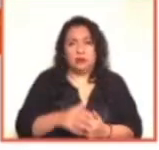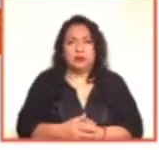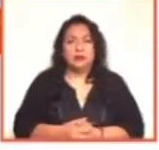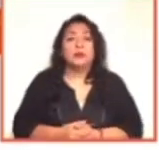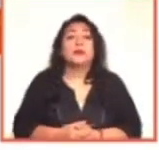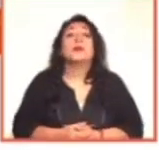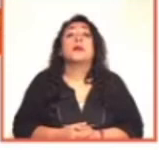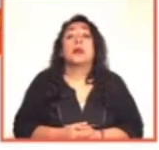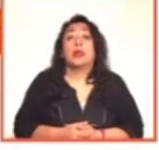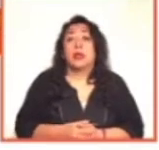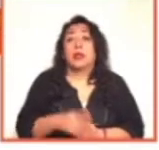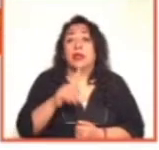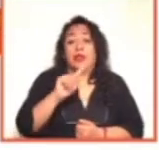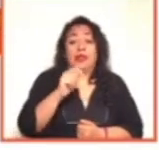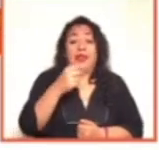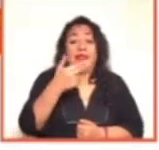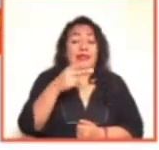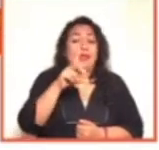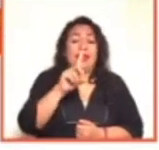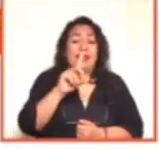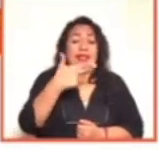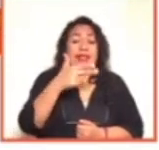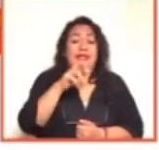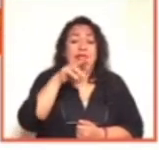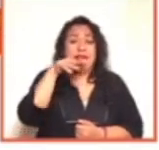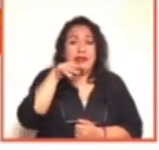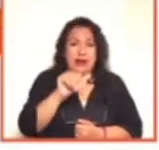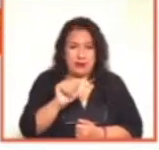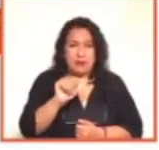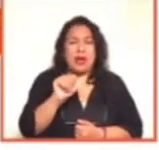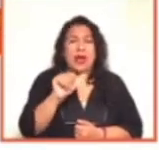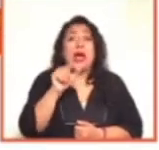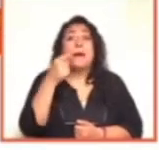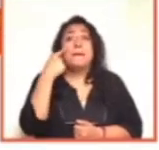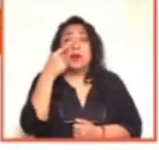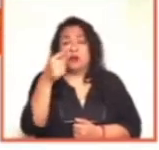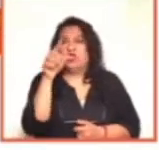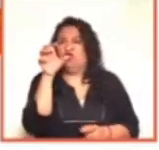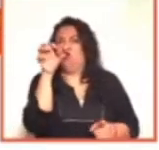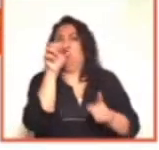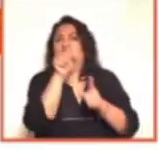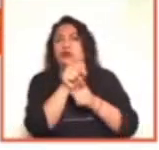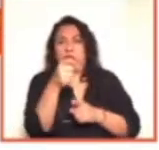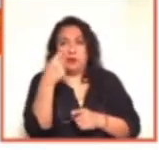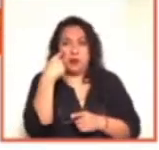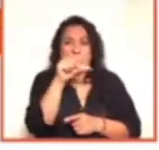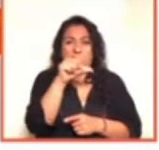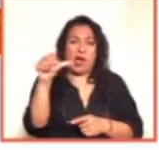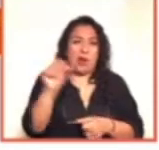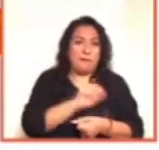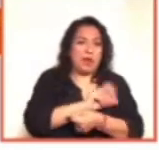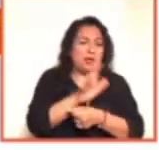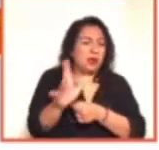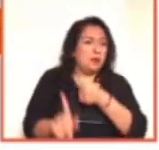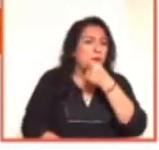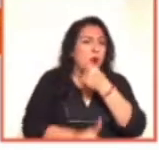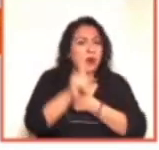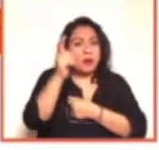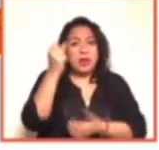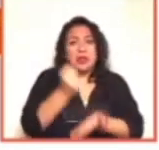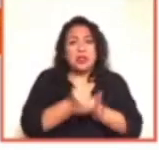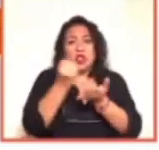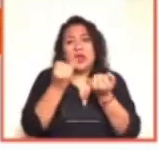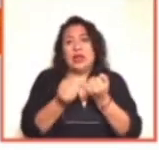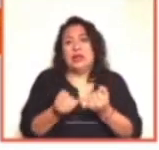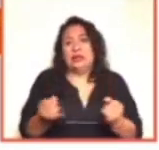Dharma Plus Publishing es un claro ejemplo de los desafíos que enfrentan ante la pandemia las editoriales